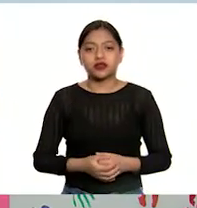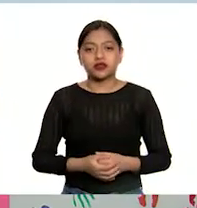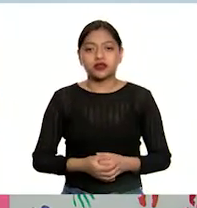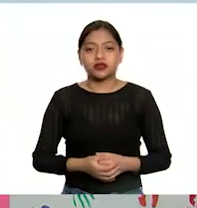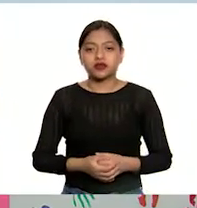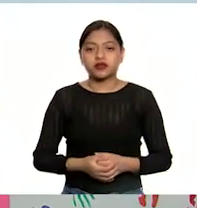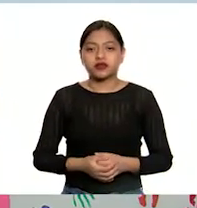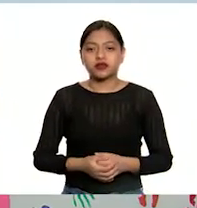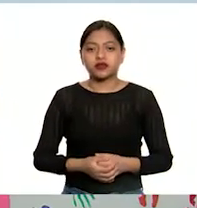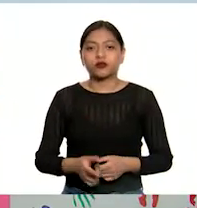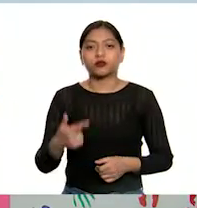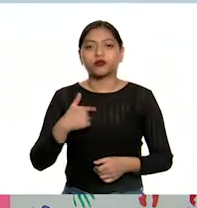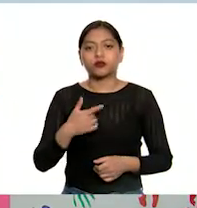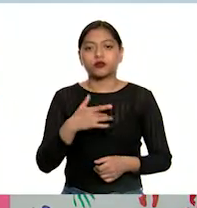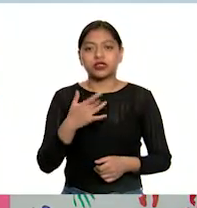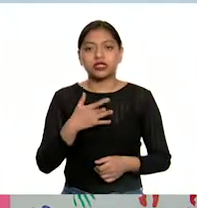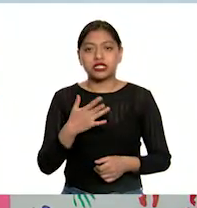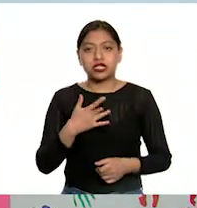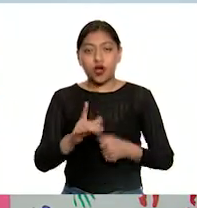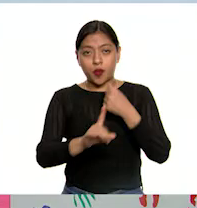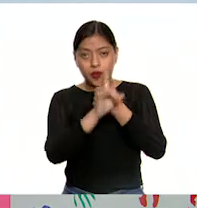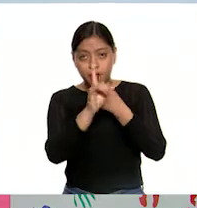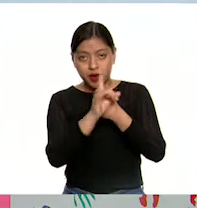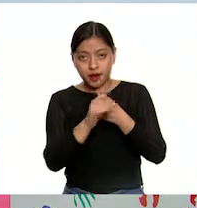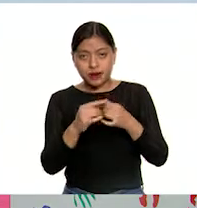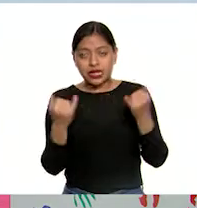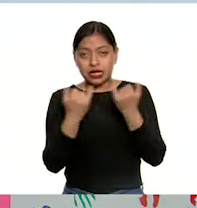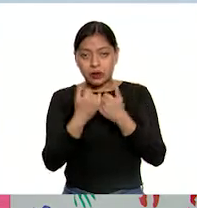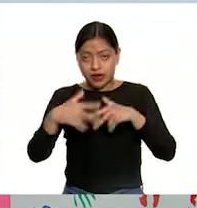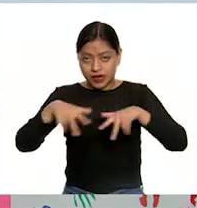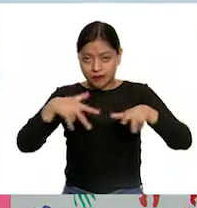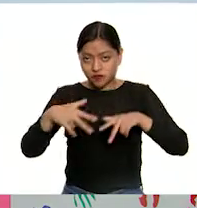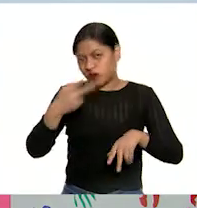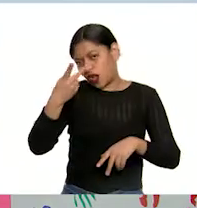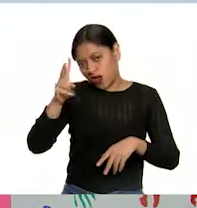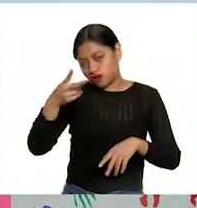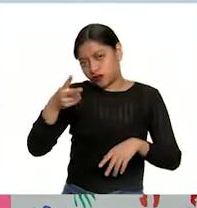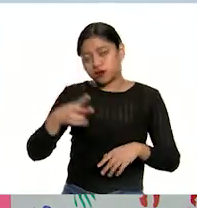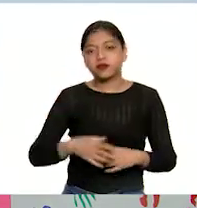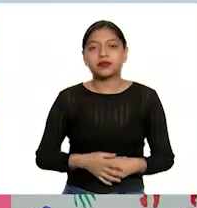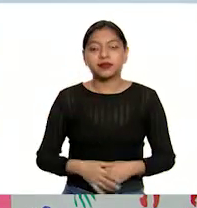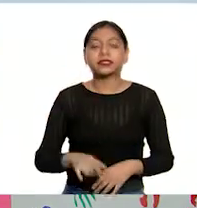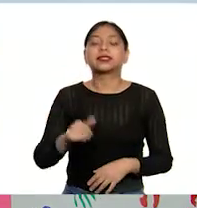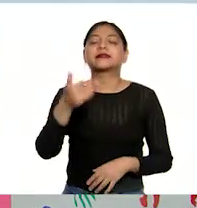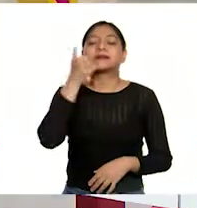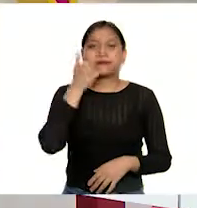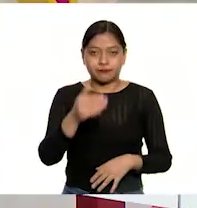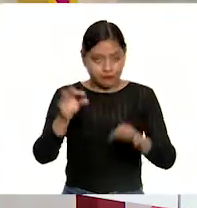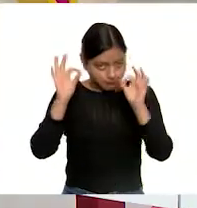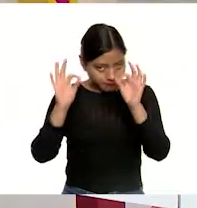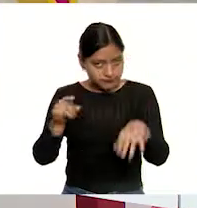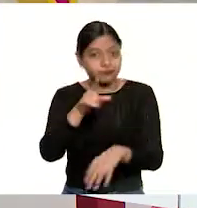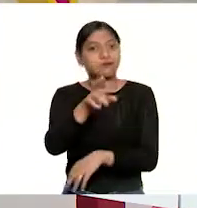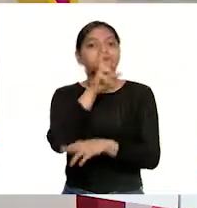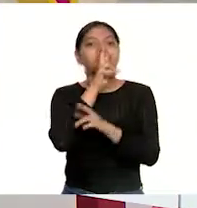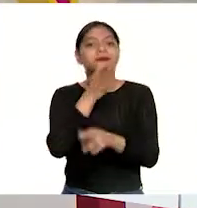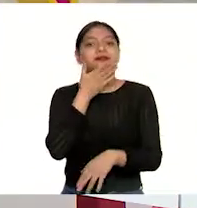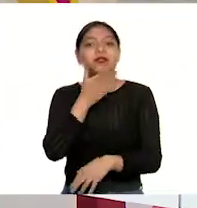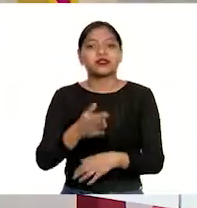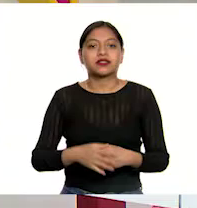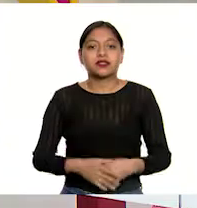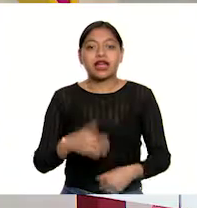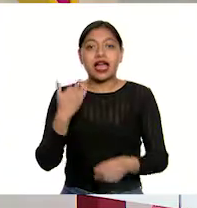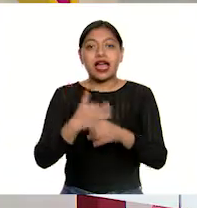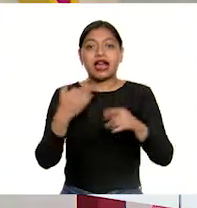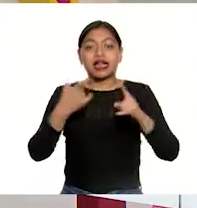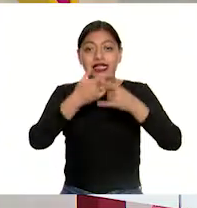parte de... Yo creo que iría entre el problema y las aventuras que él tenía que pasar. De acuerdo, totalmente correcto. Entonces, vamos a ver cómo